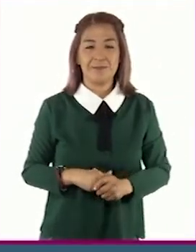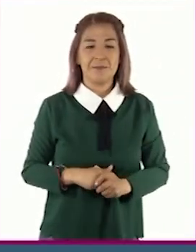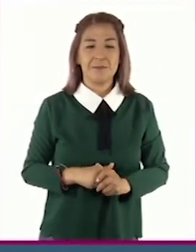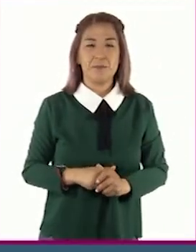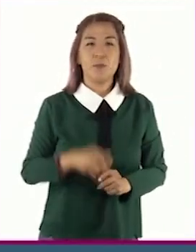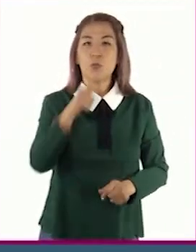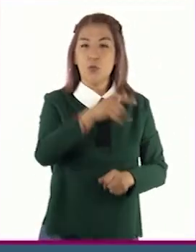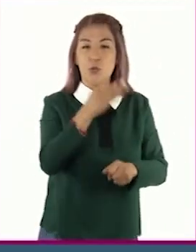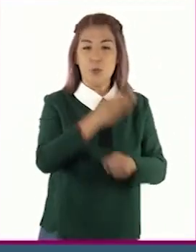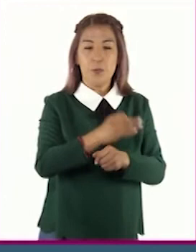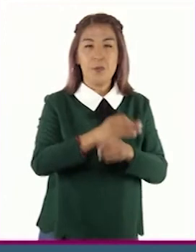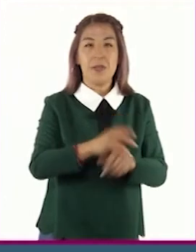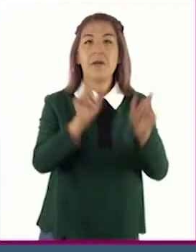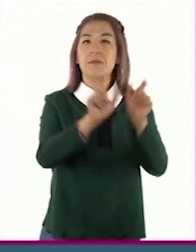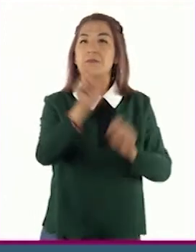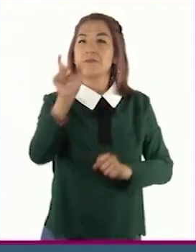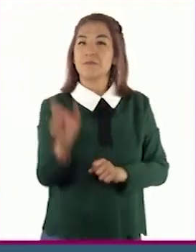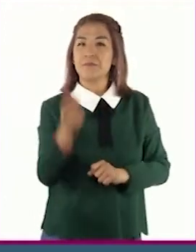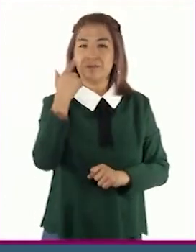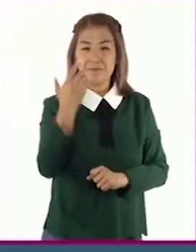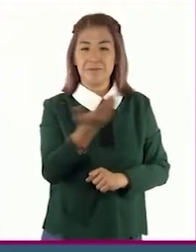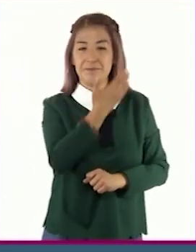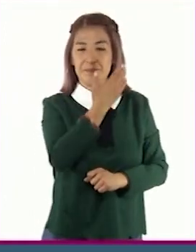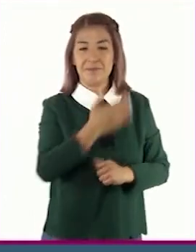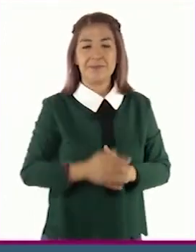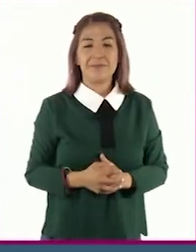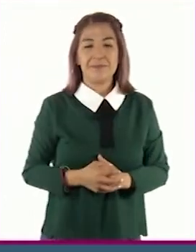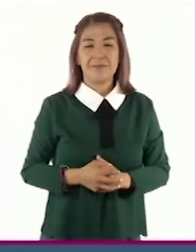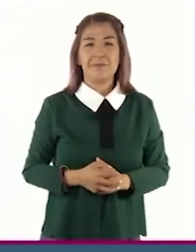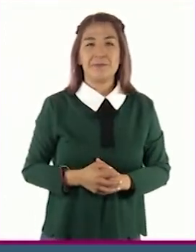¿Cómo nos queda la fórmula entonces?